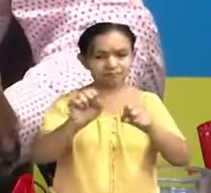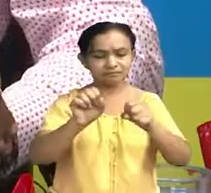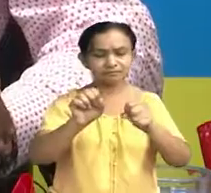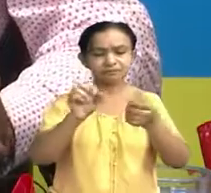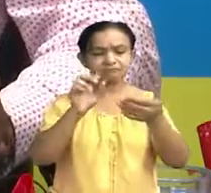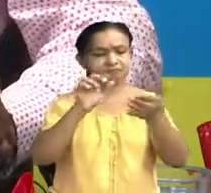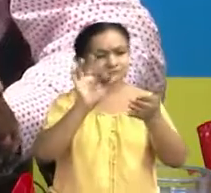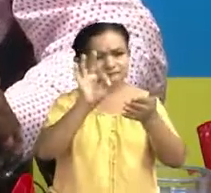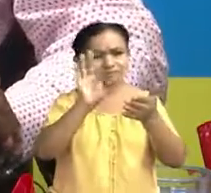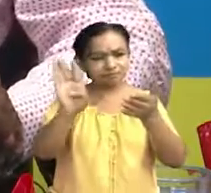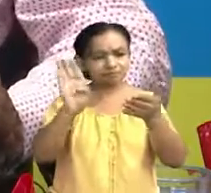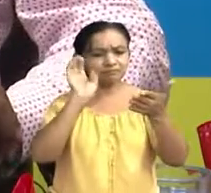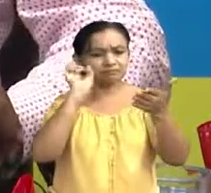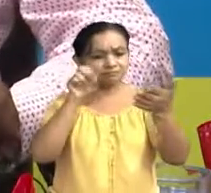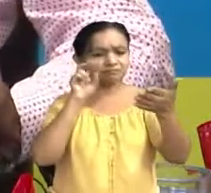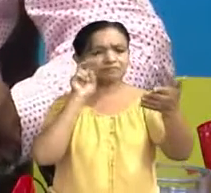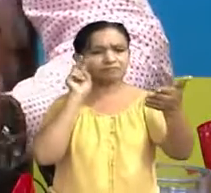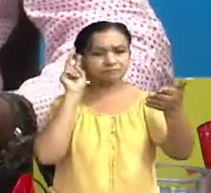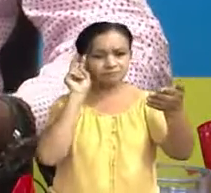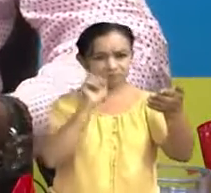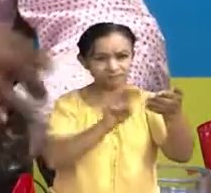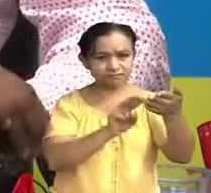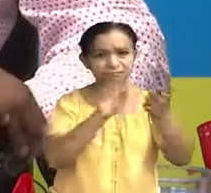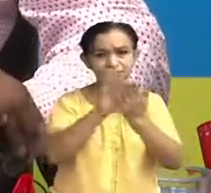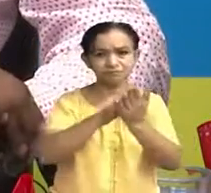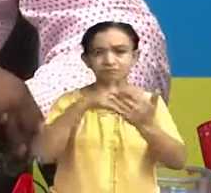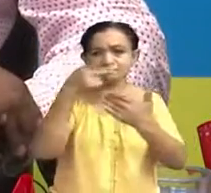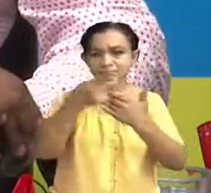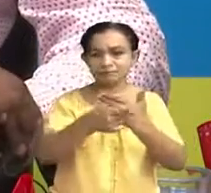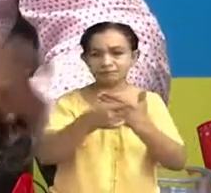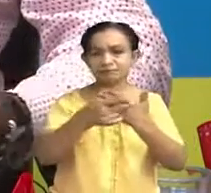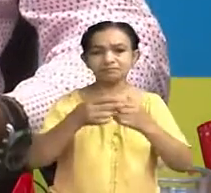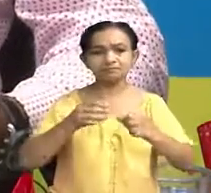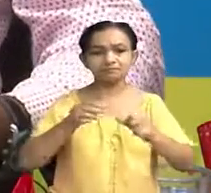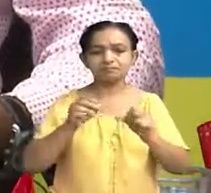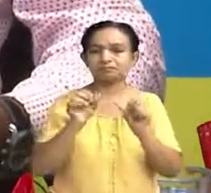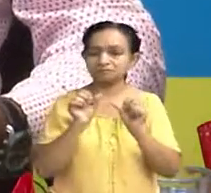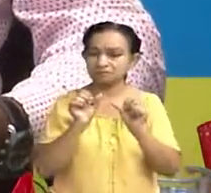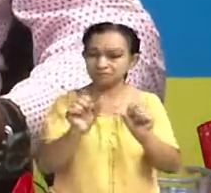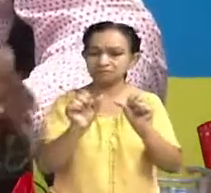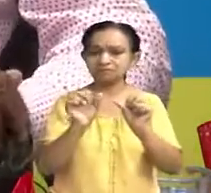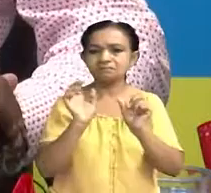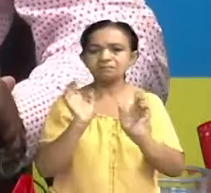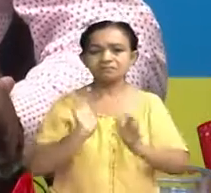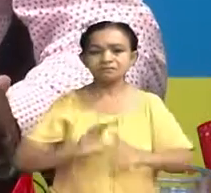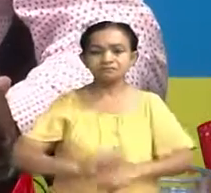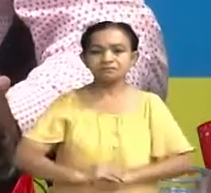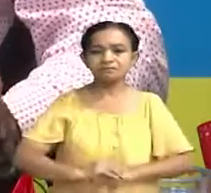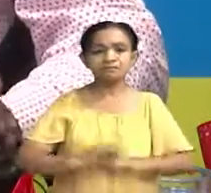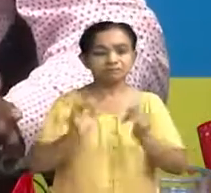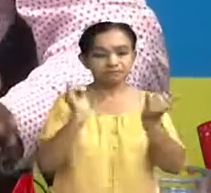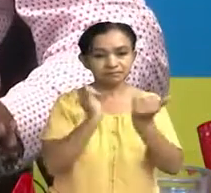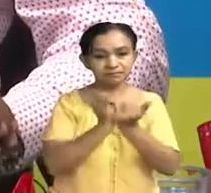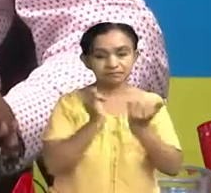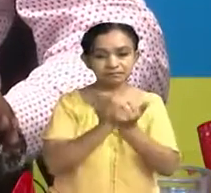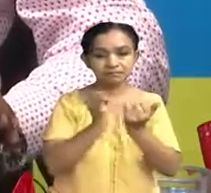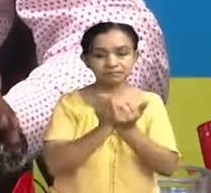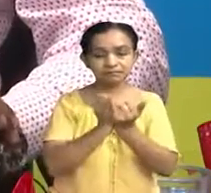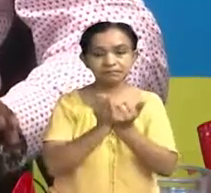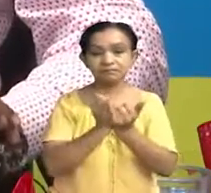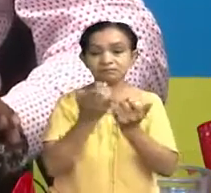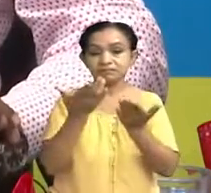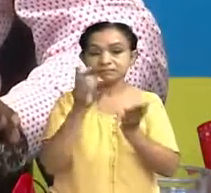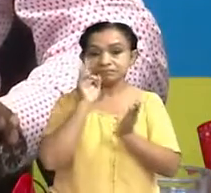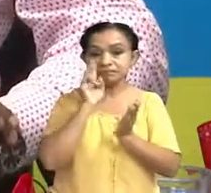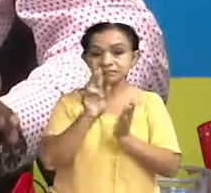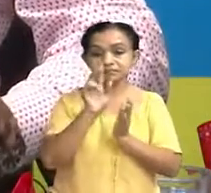esta red social y podrá estar viendo el programa de manera directa, es decir, en vivo. También, para quienes nos